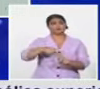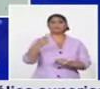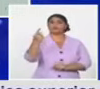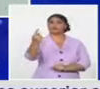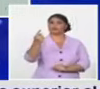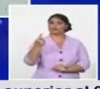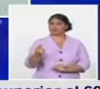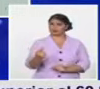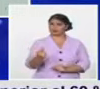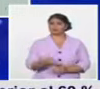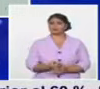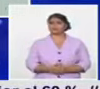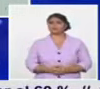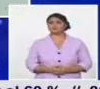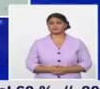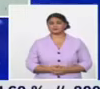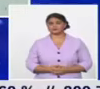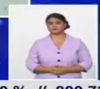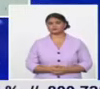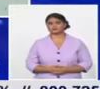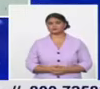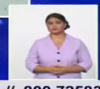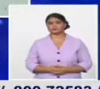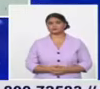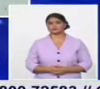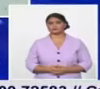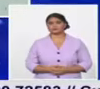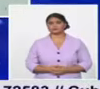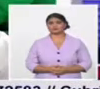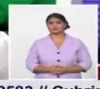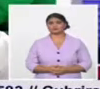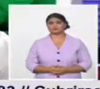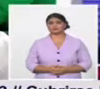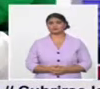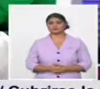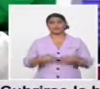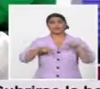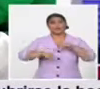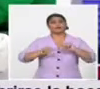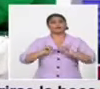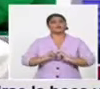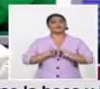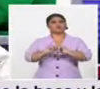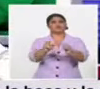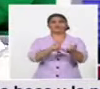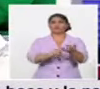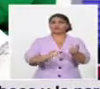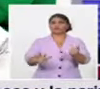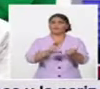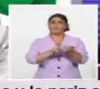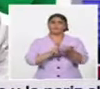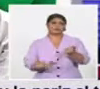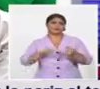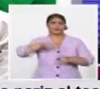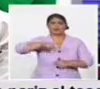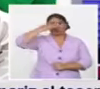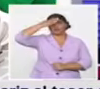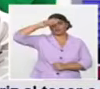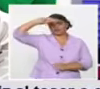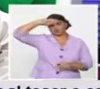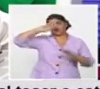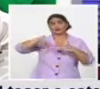uno. Este es el comportamiento de los casos importados en el día de ayer, con una cifra